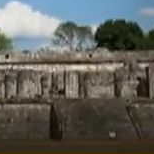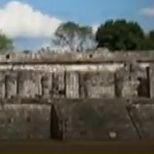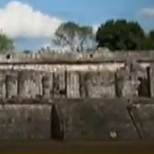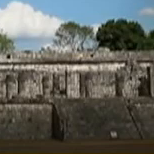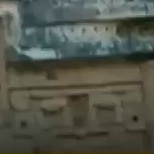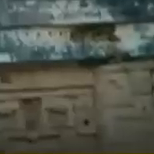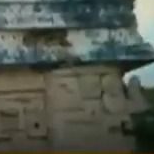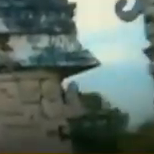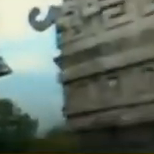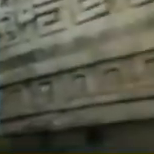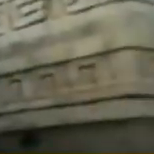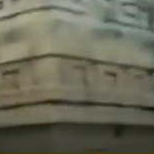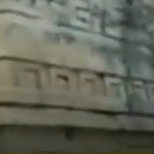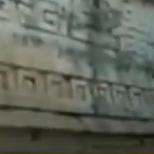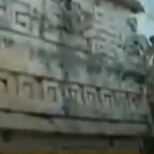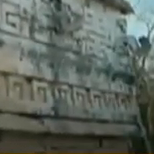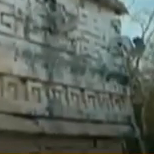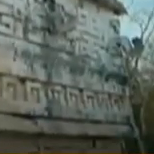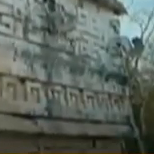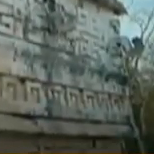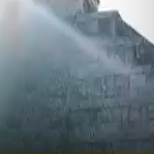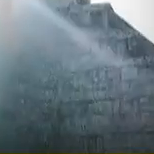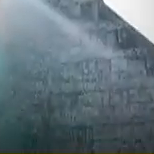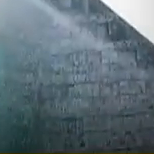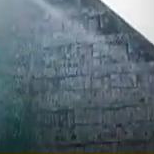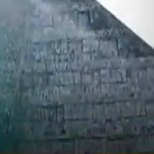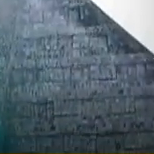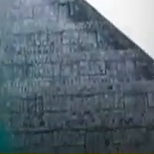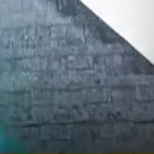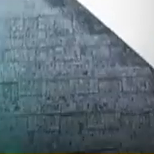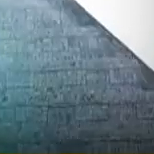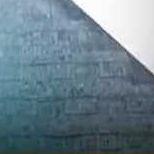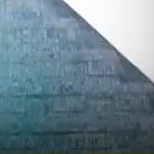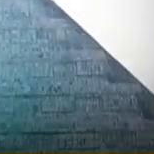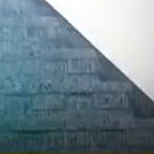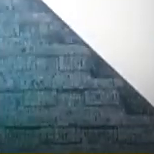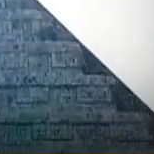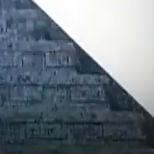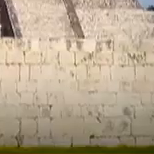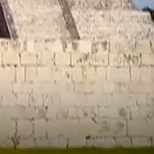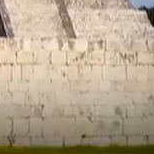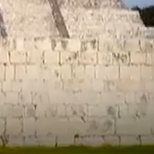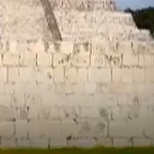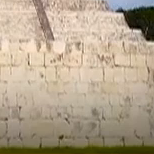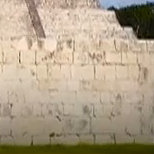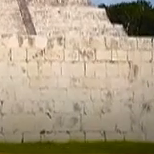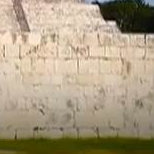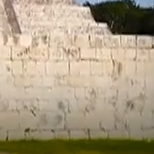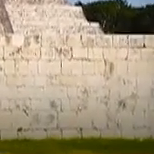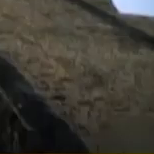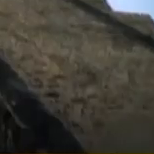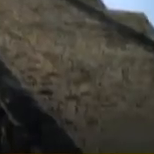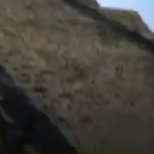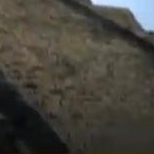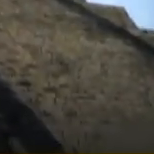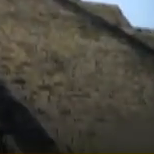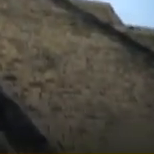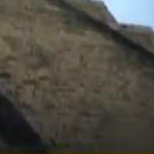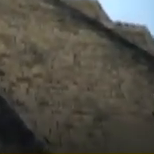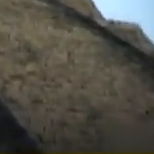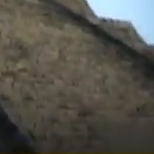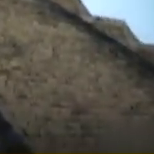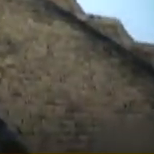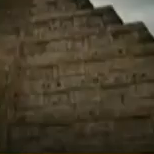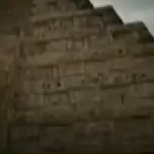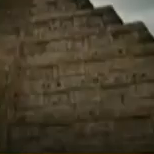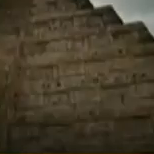embargo, lo que más llama la atención de este hermoso sitio es el espectáculo de luz y sombra que ocurre cada equinoccio de primavera y otoño,